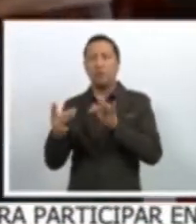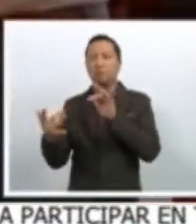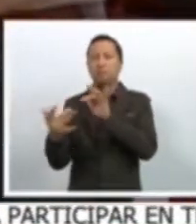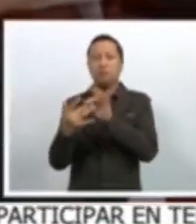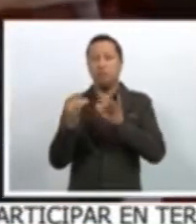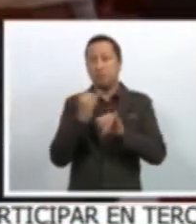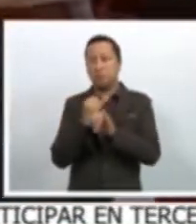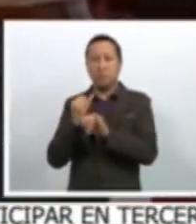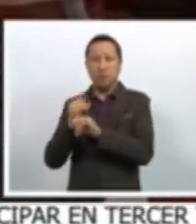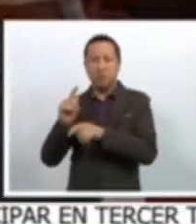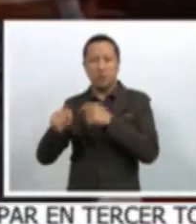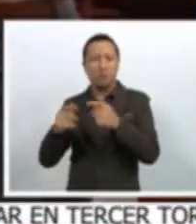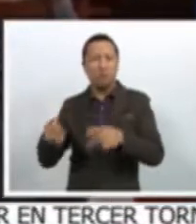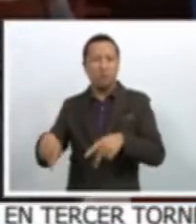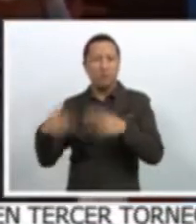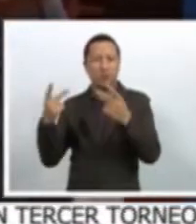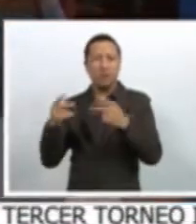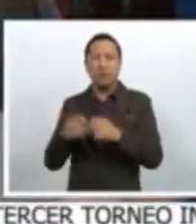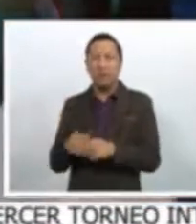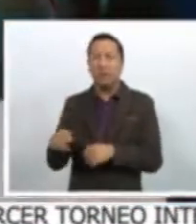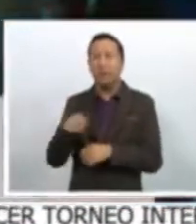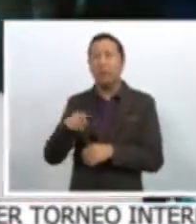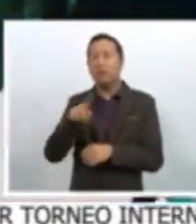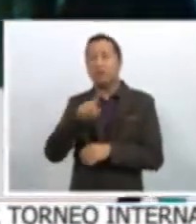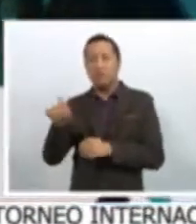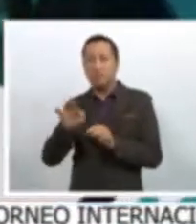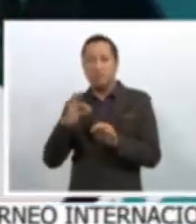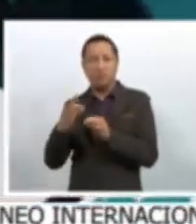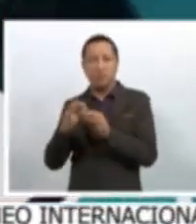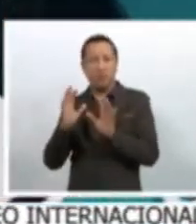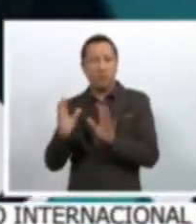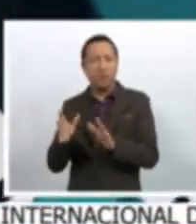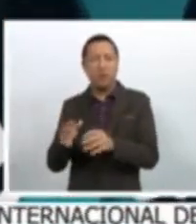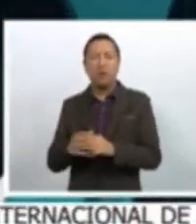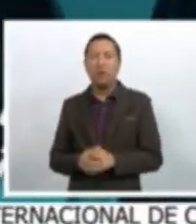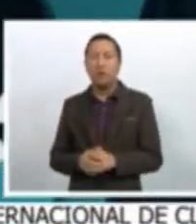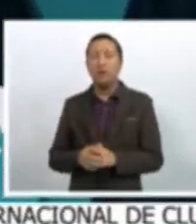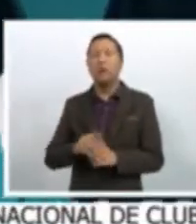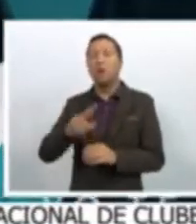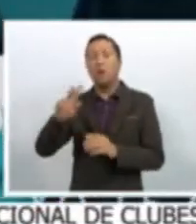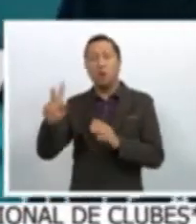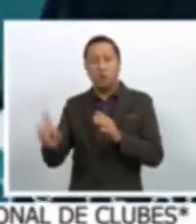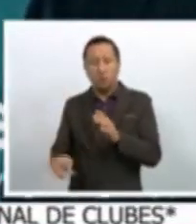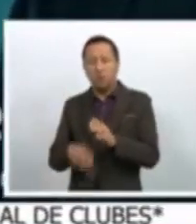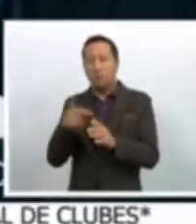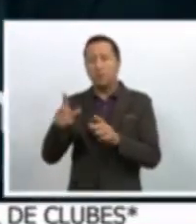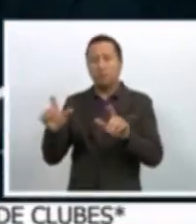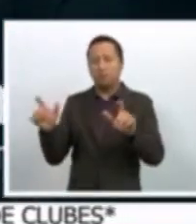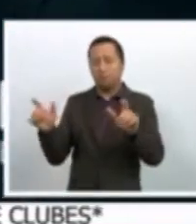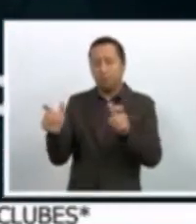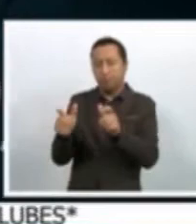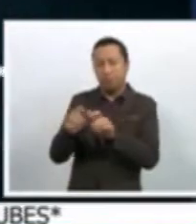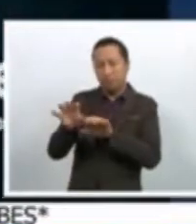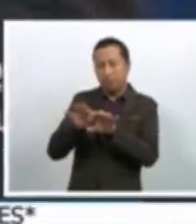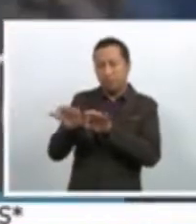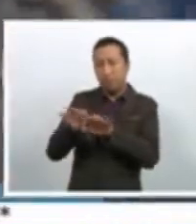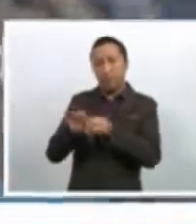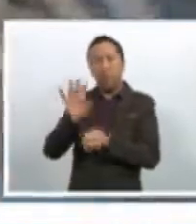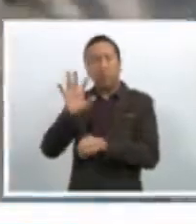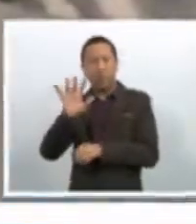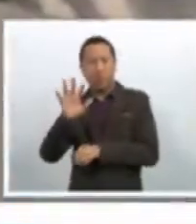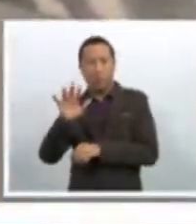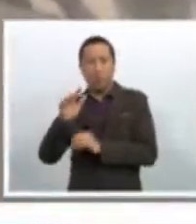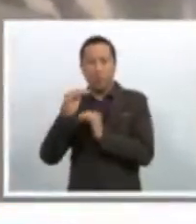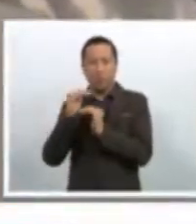proyectos que se tuvieron, que ya tienen su sitio web, que ya tienen estas herramientas, y se seleccionó de nueva cuenta los 50 mejores proyectos con mayor impacto